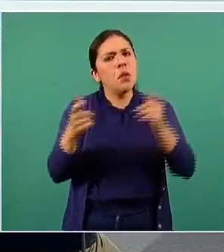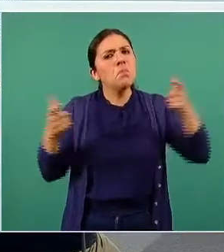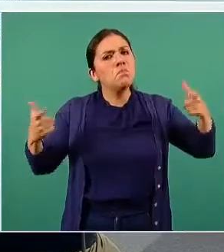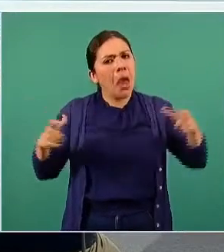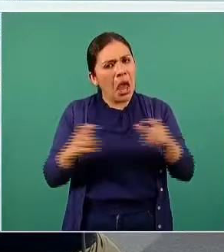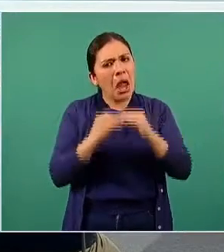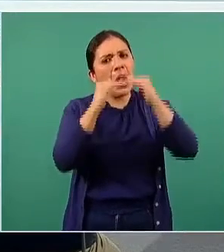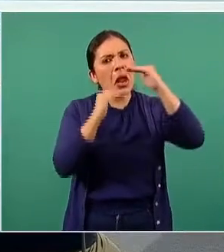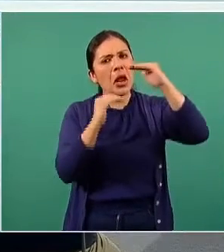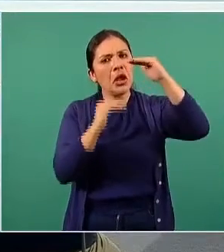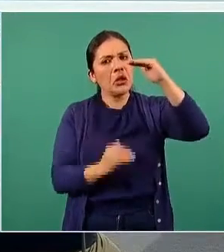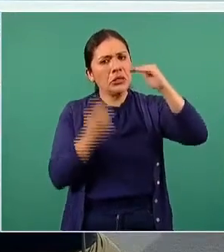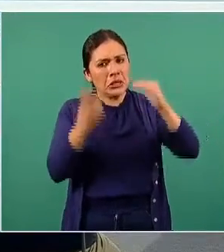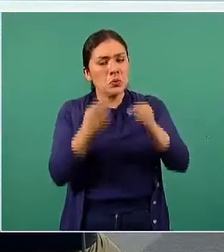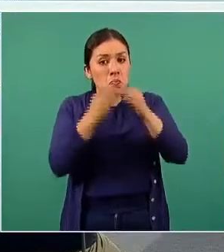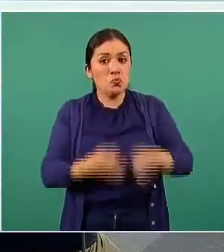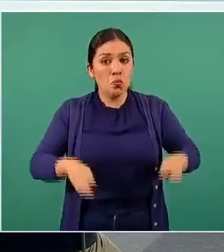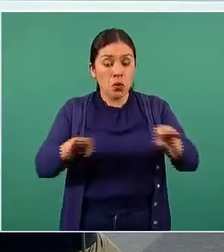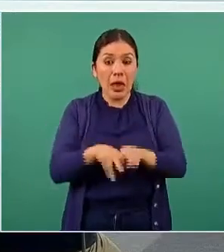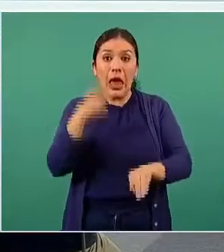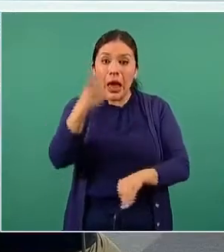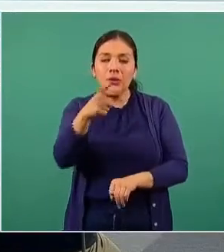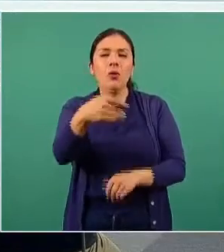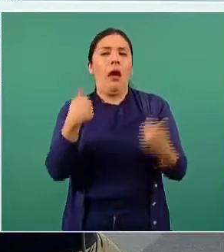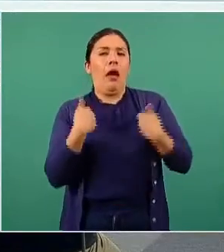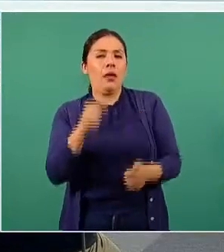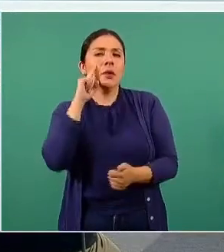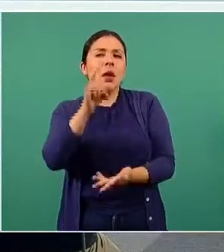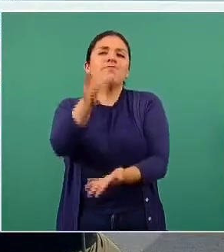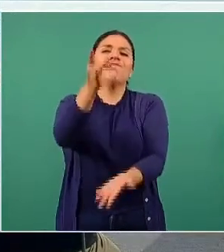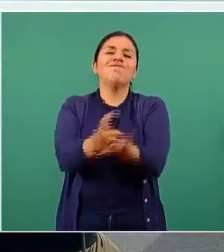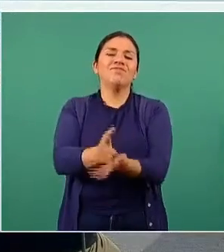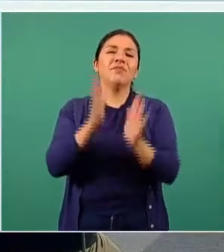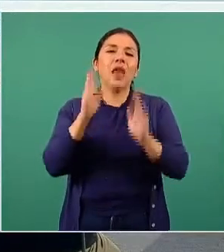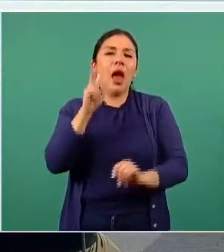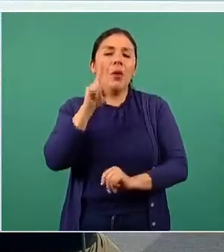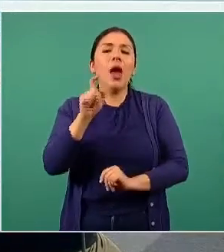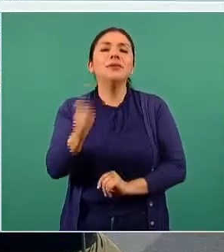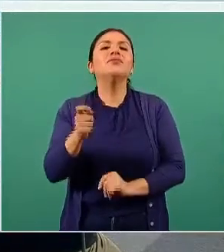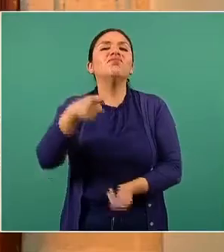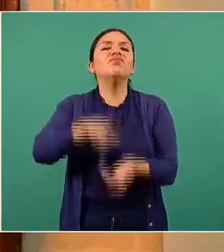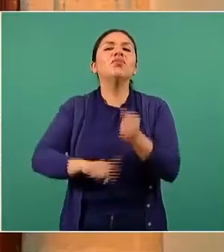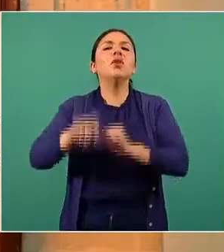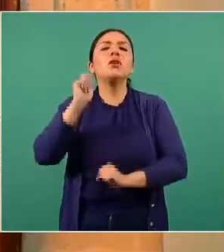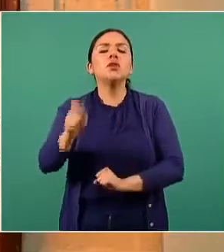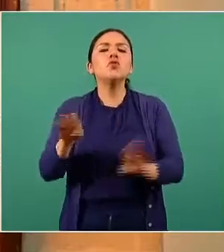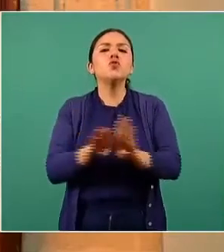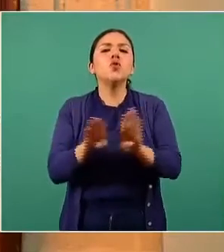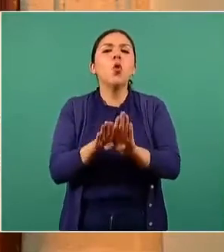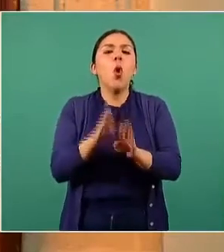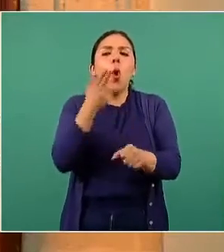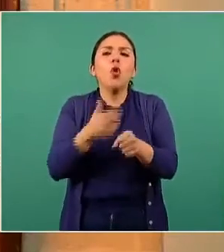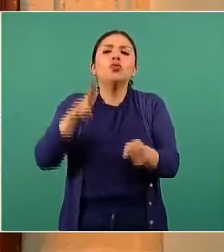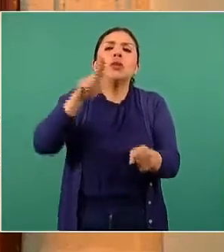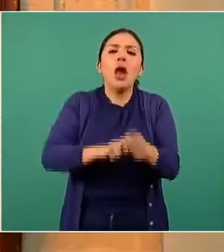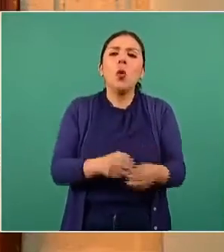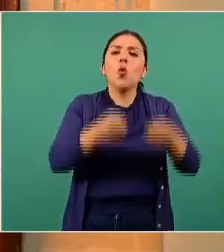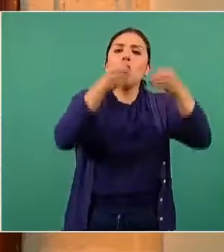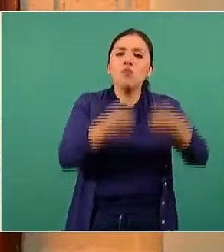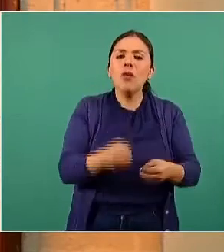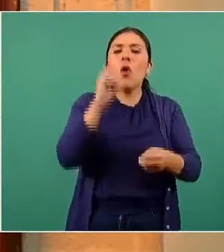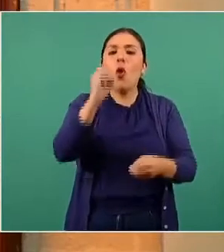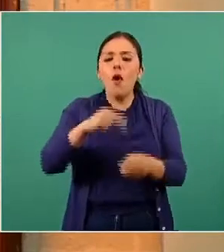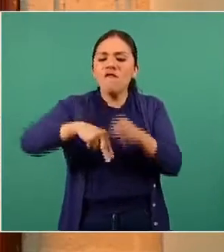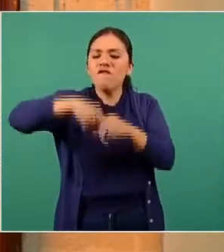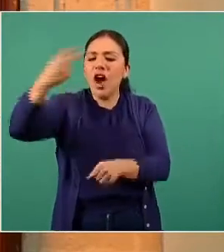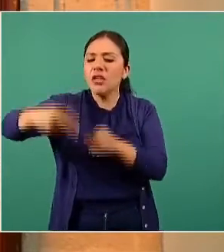Y obviamente esto a su vez se traduce de manera inmediata en lo que representa la ocupación o